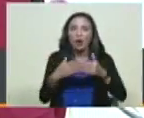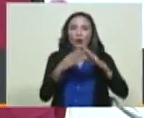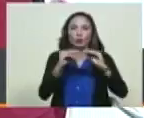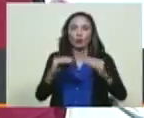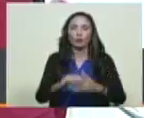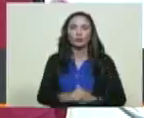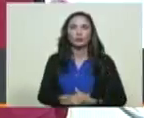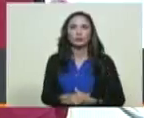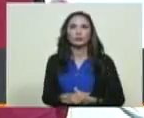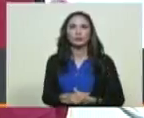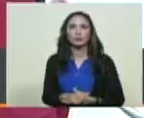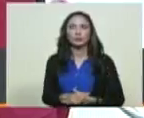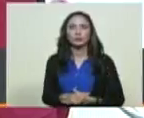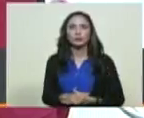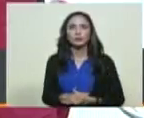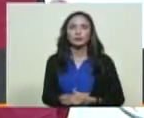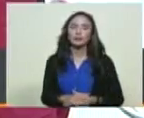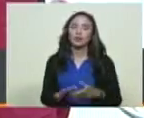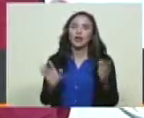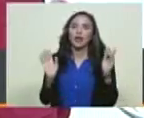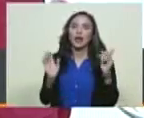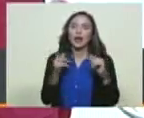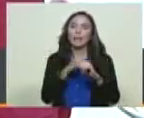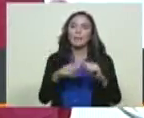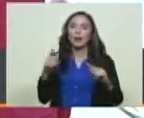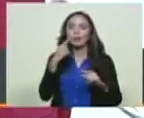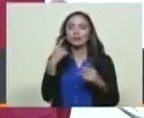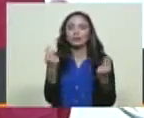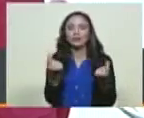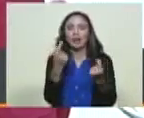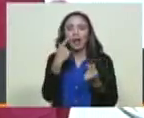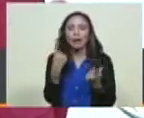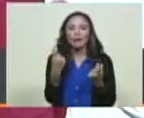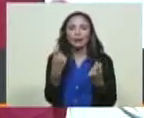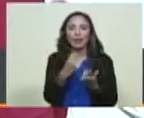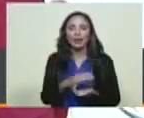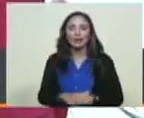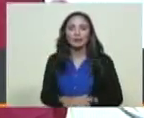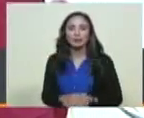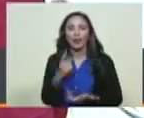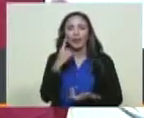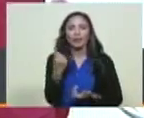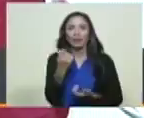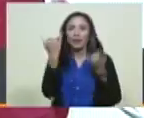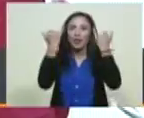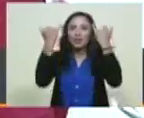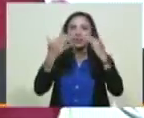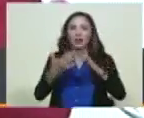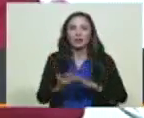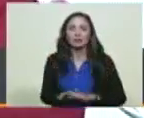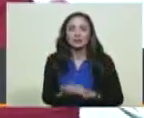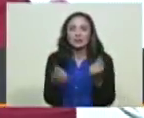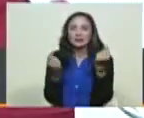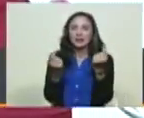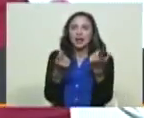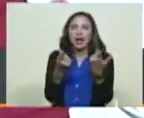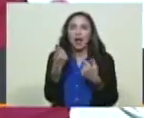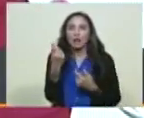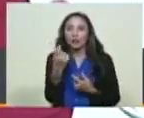pero les faltaba por tomar en cuenta un pequeño detalle pequeñísimo